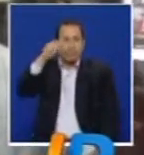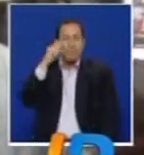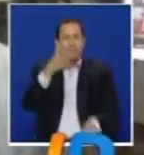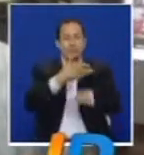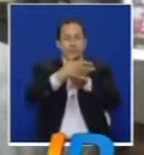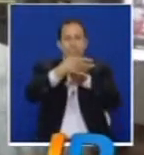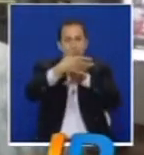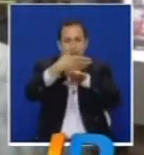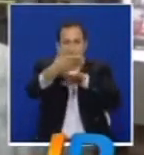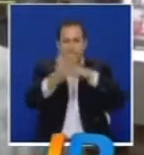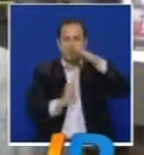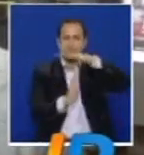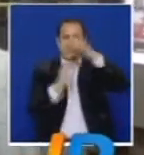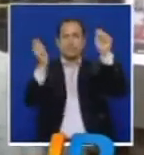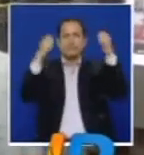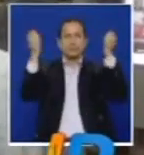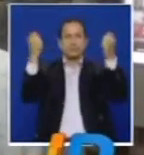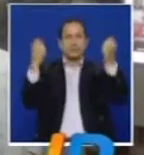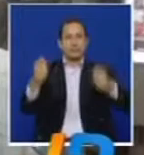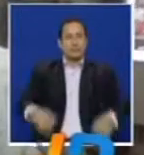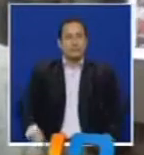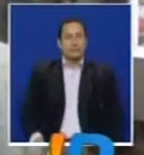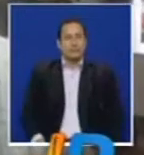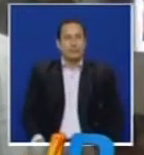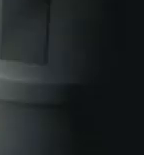Más Pacífico, después de comerciales.